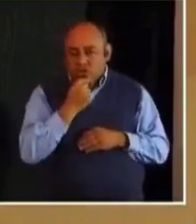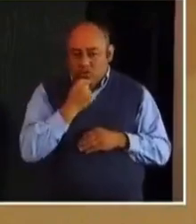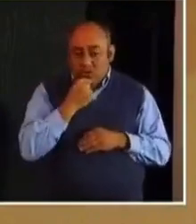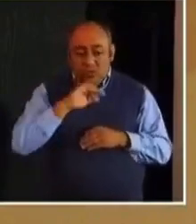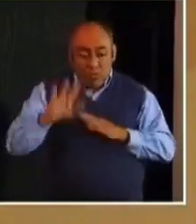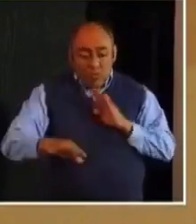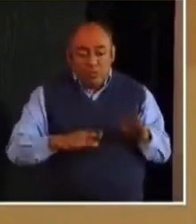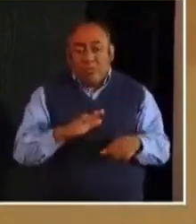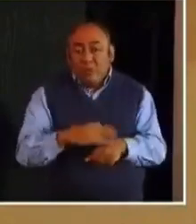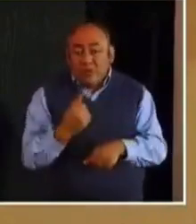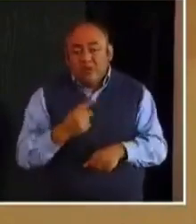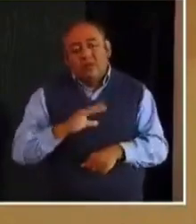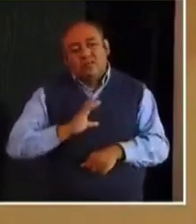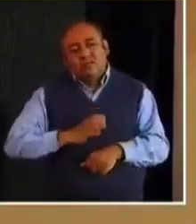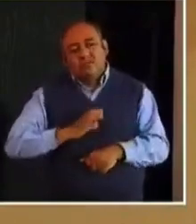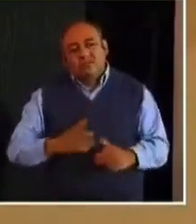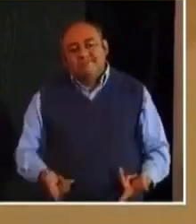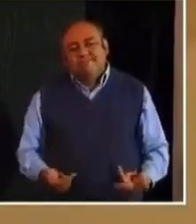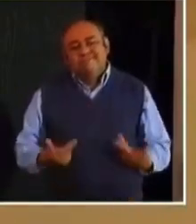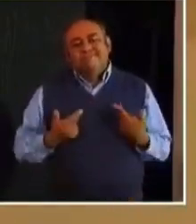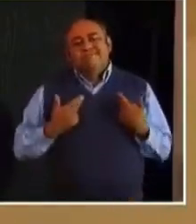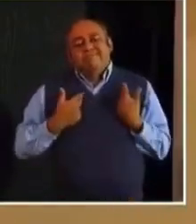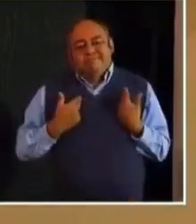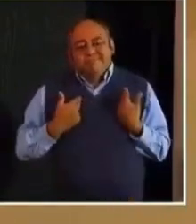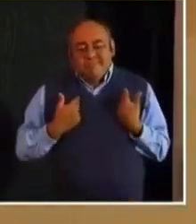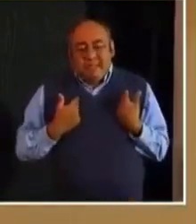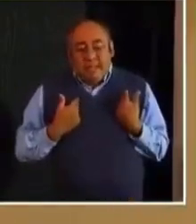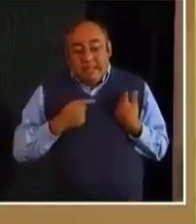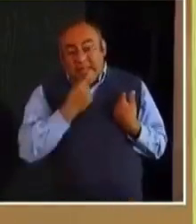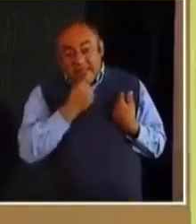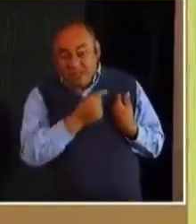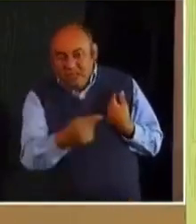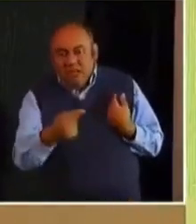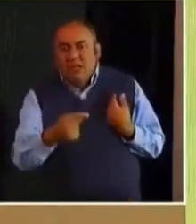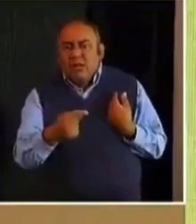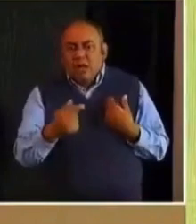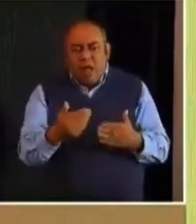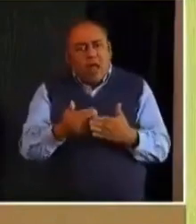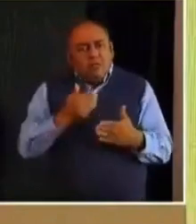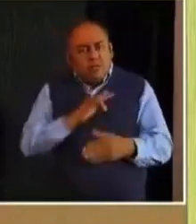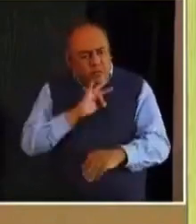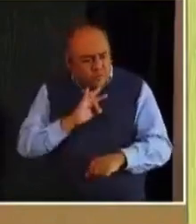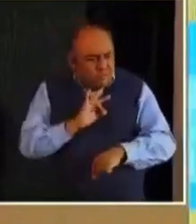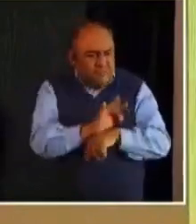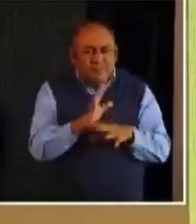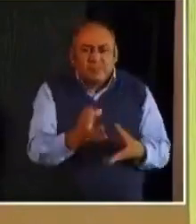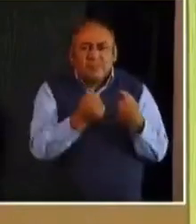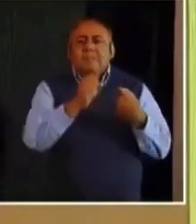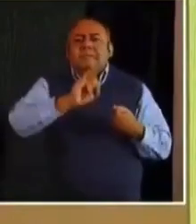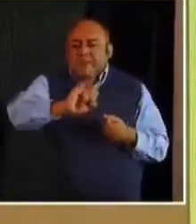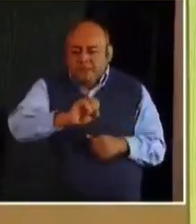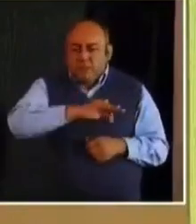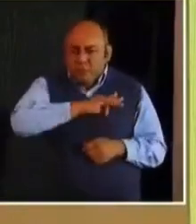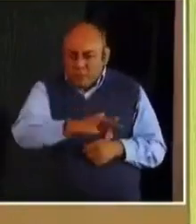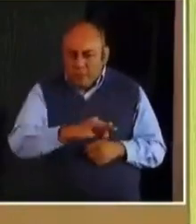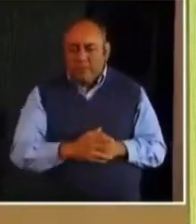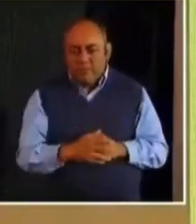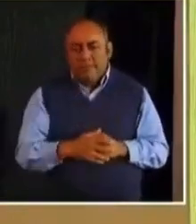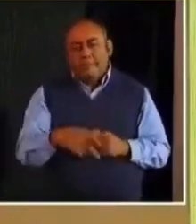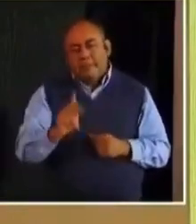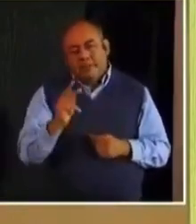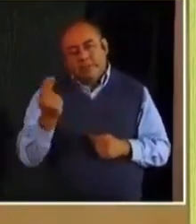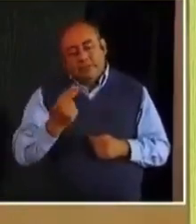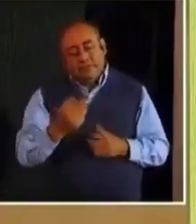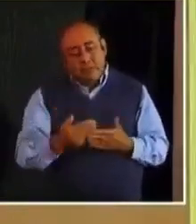de Cáncer y muchos de esas muertes pudieron haberse evitado si niños tú